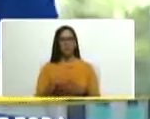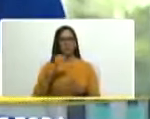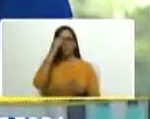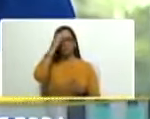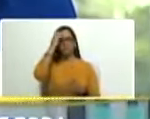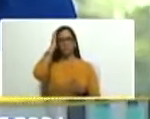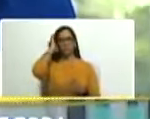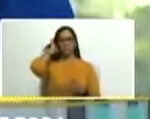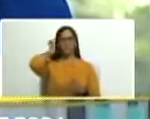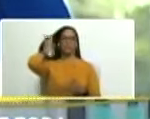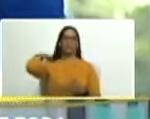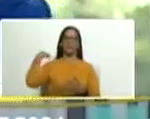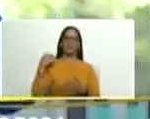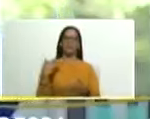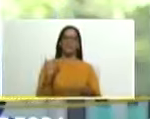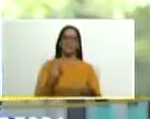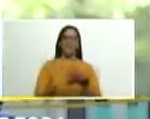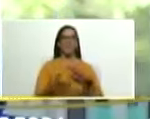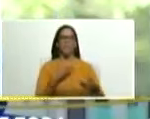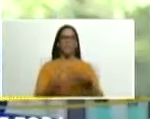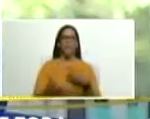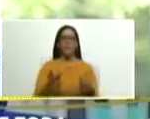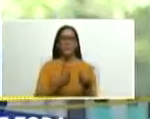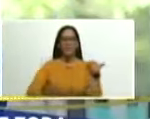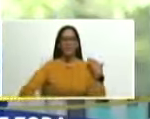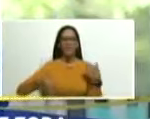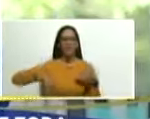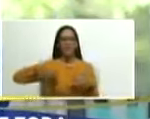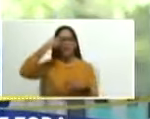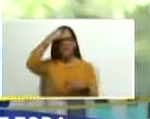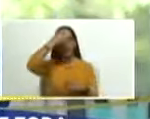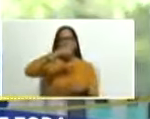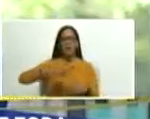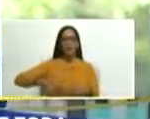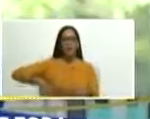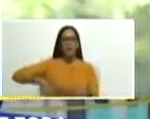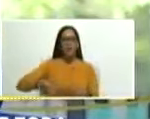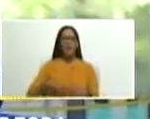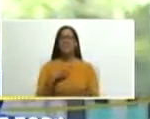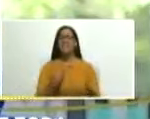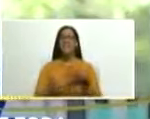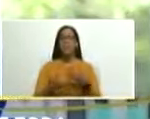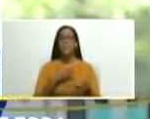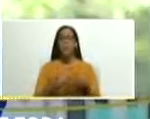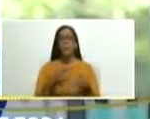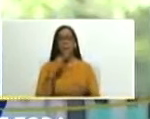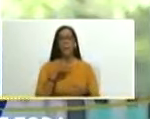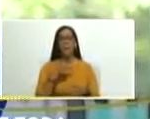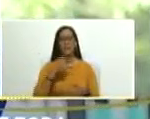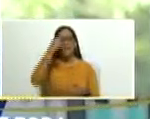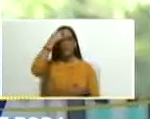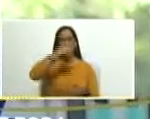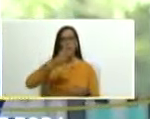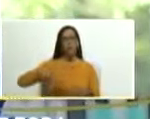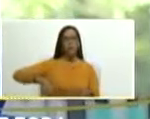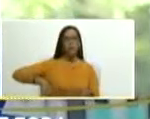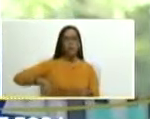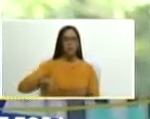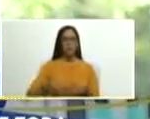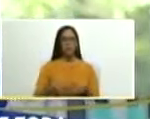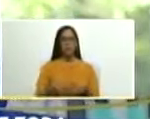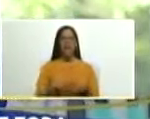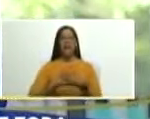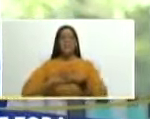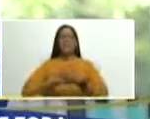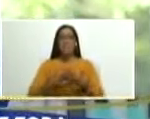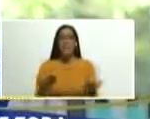¿Qué le importa al presidente de Guyana, al pueblo de Guyana? ¿Qué le importa a los políticos de Guyana, al pueblo de Guyana? Han entregado